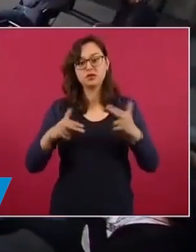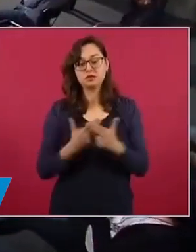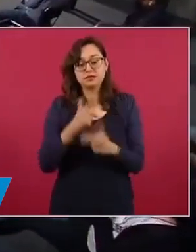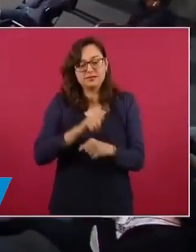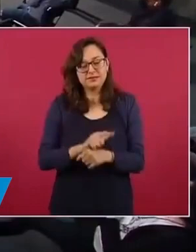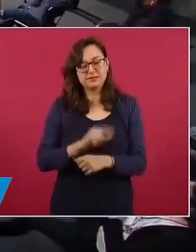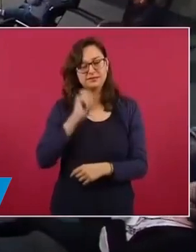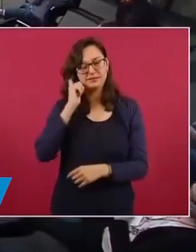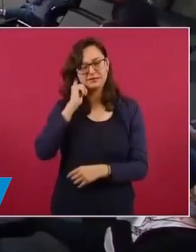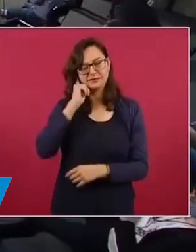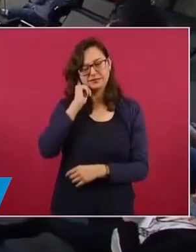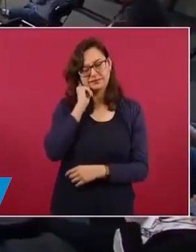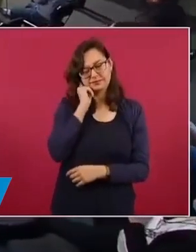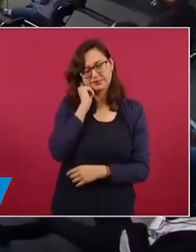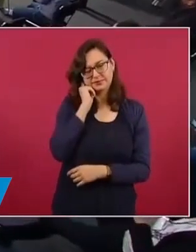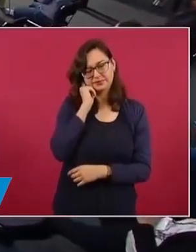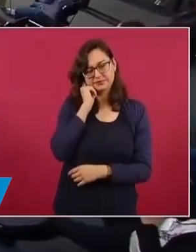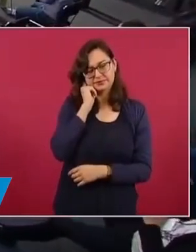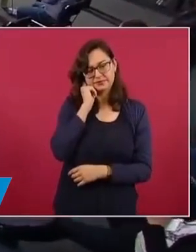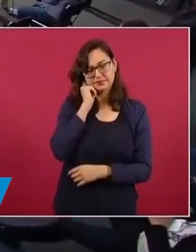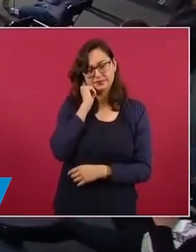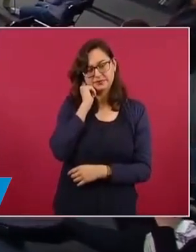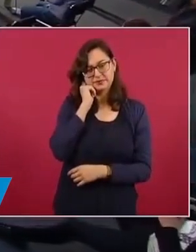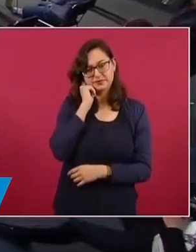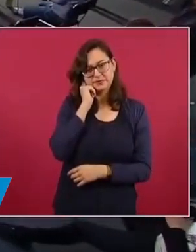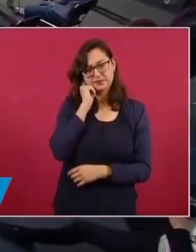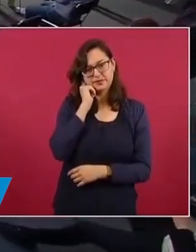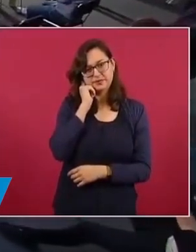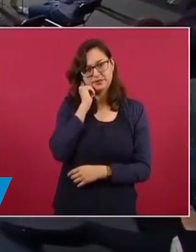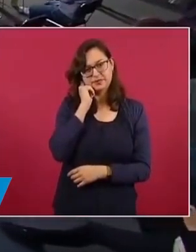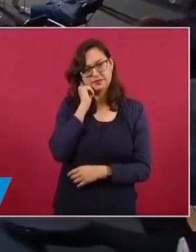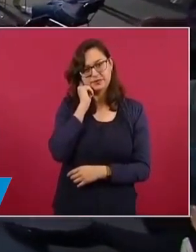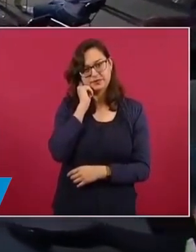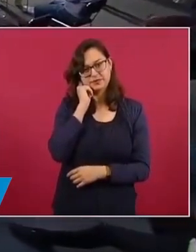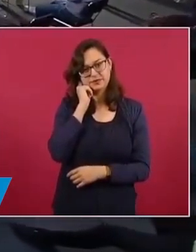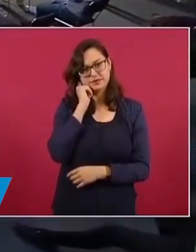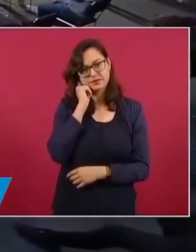Mi casa, aquí nací, en Tepetitán,